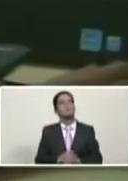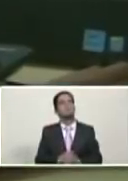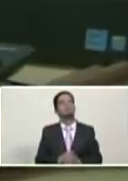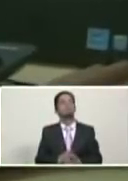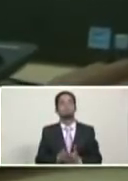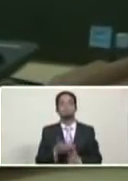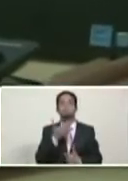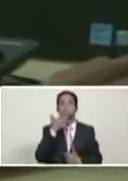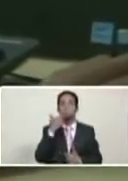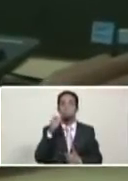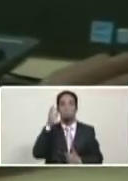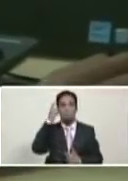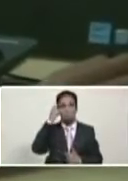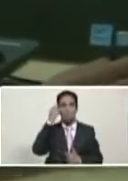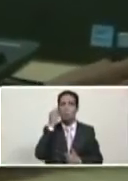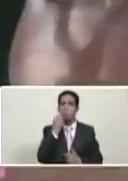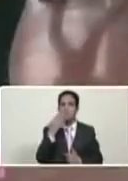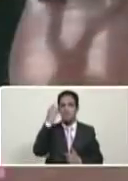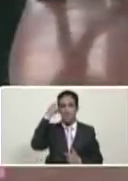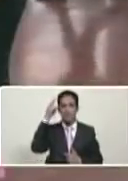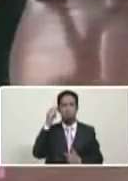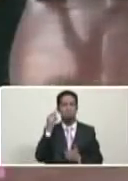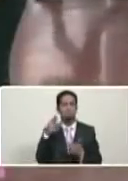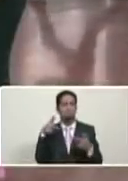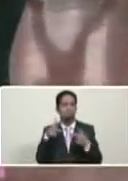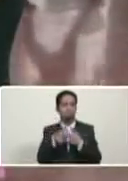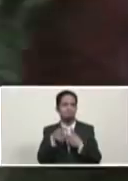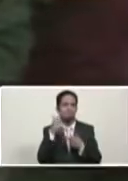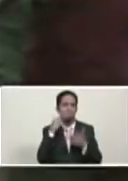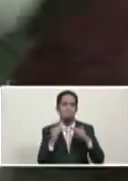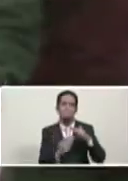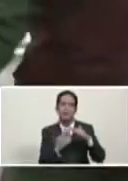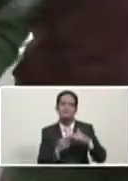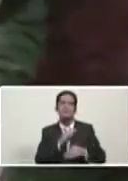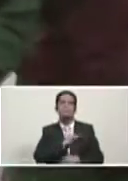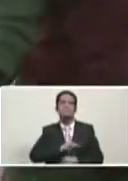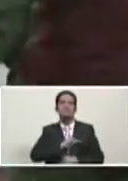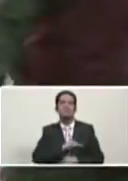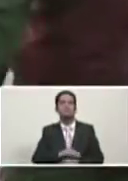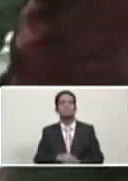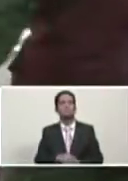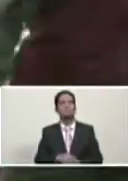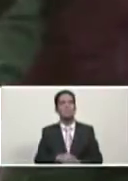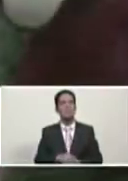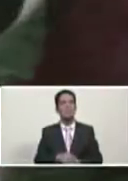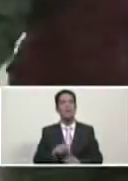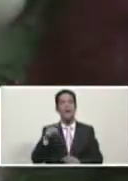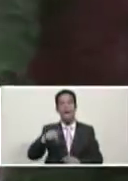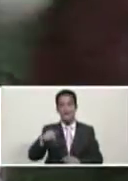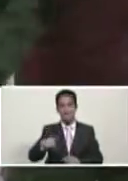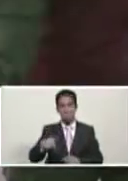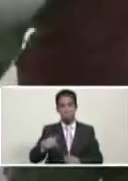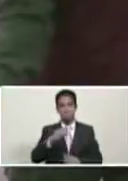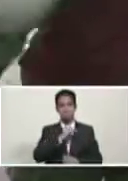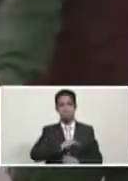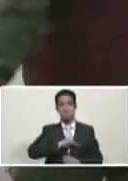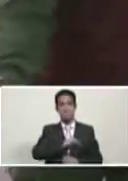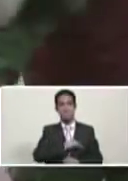para inaugurar esta gran base de misiones por la paz? Imposible, inclusive. Aquí en esta gran misión donde se